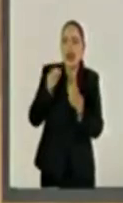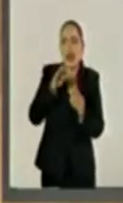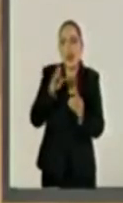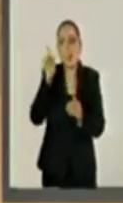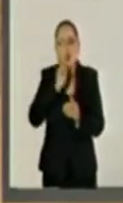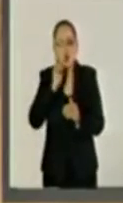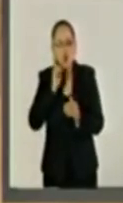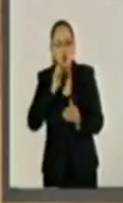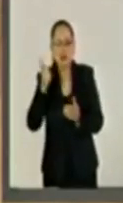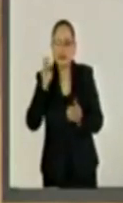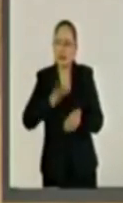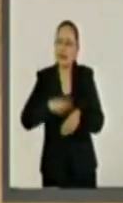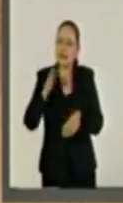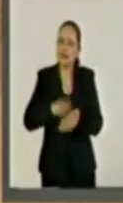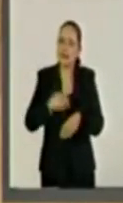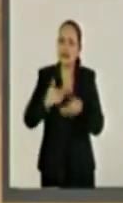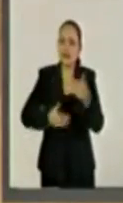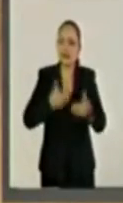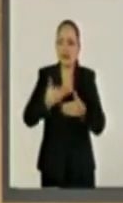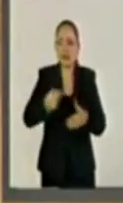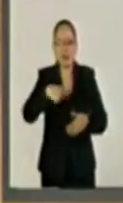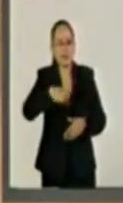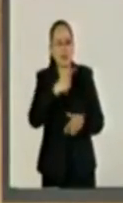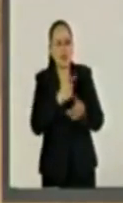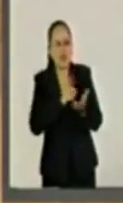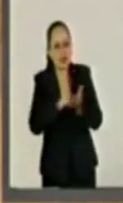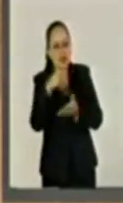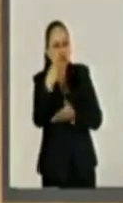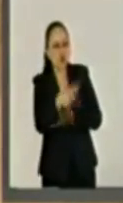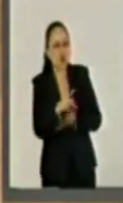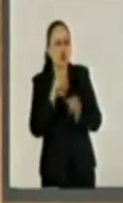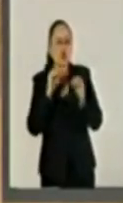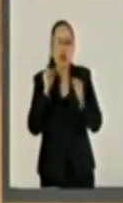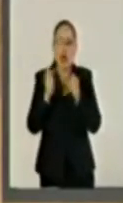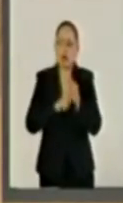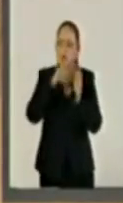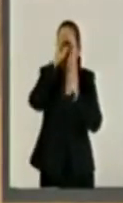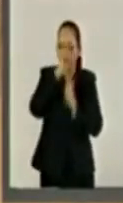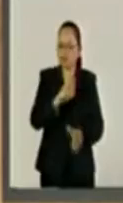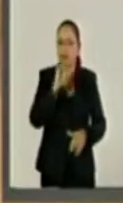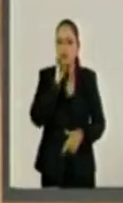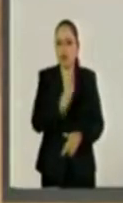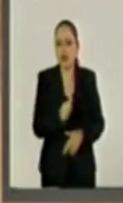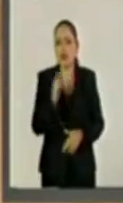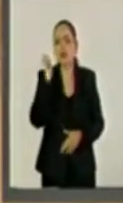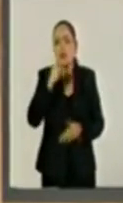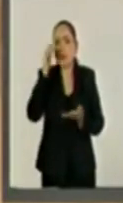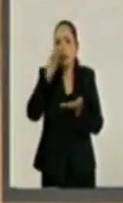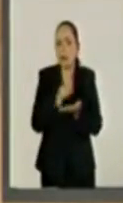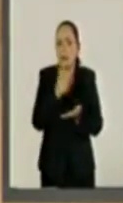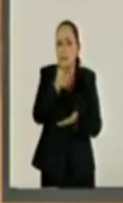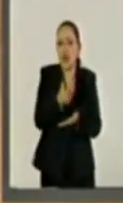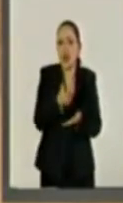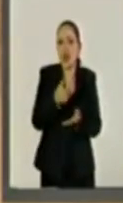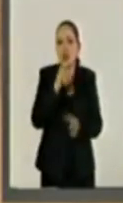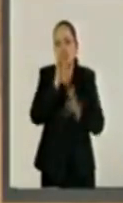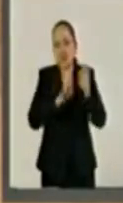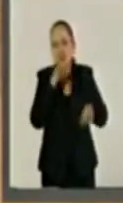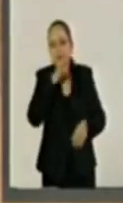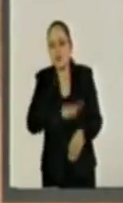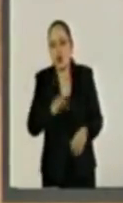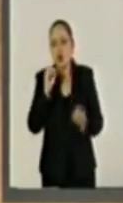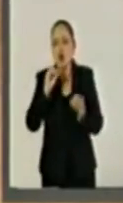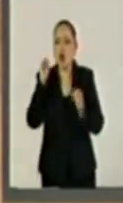el que los derechos y libertades de quienes lo realizan llegan a ser violentados con bajos salarios, malos tratos y